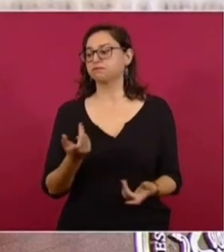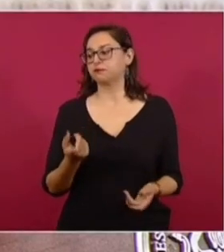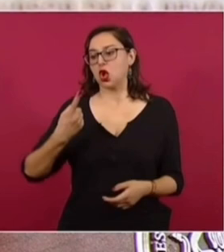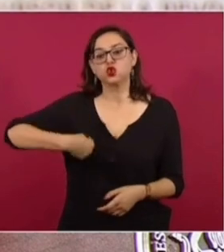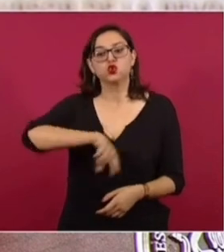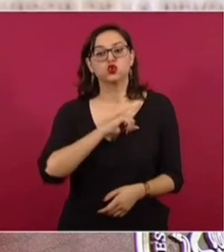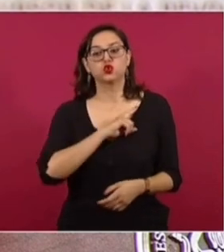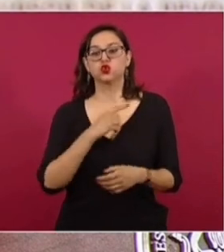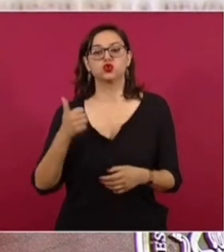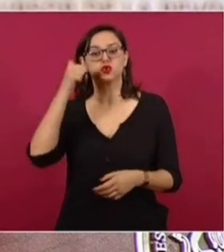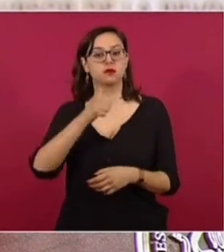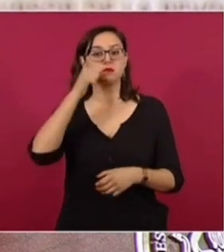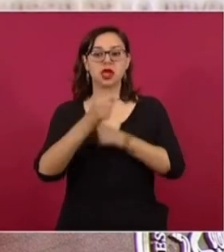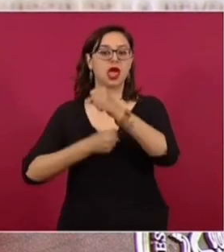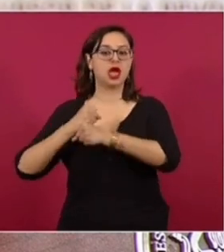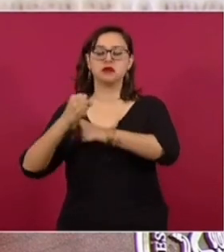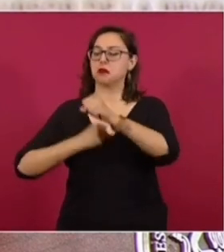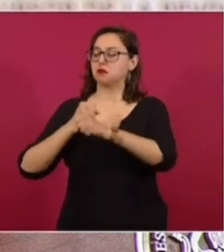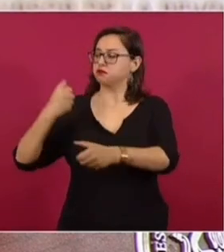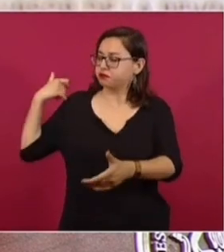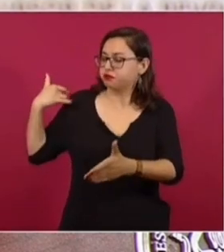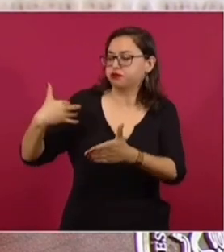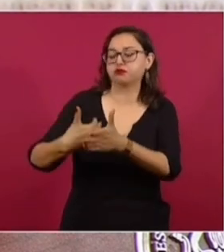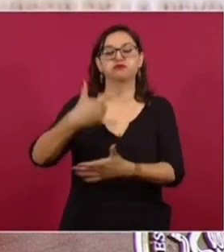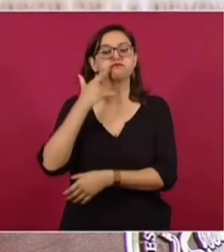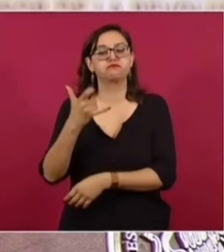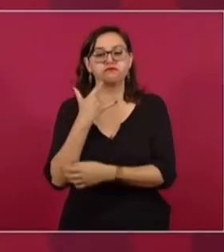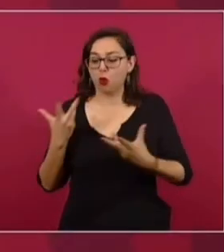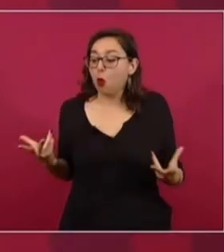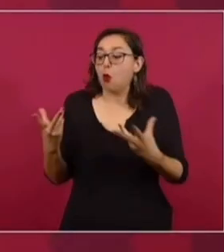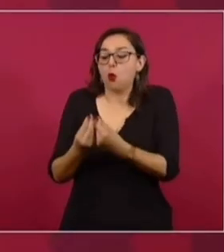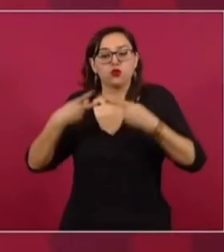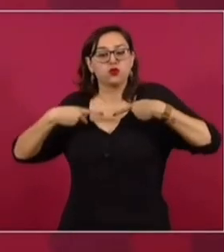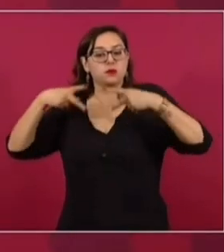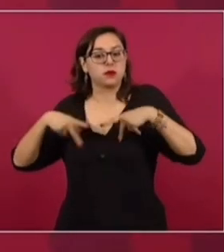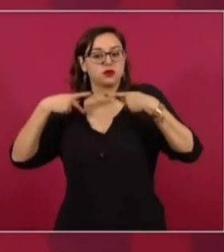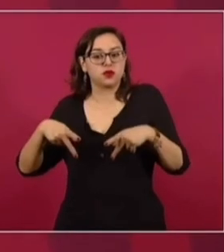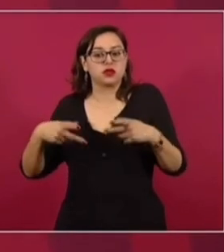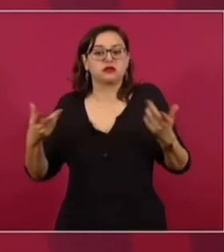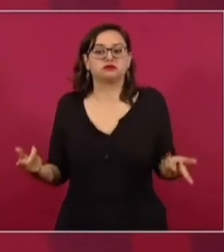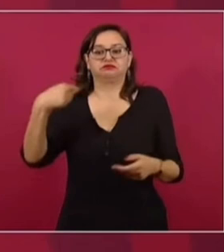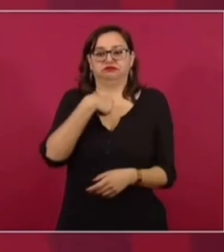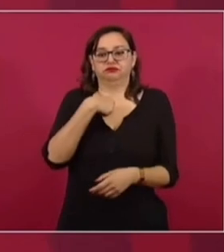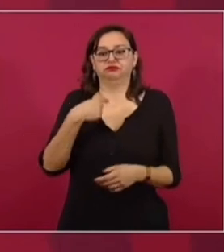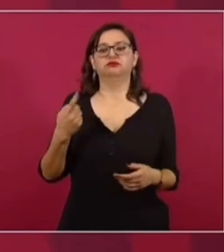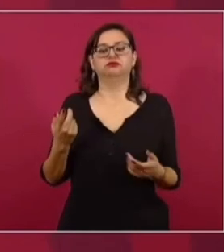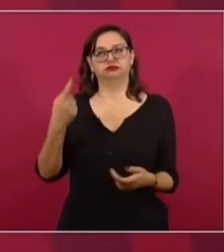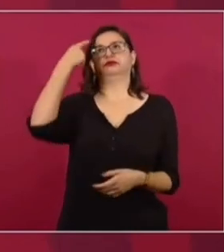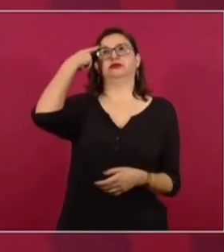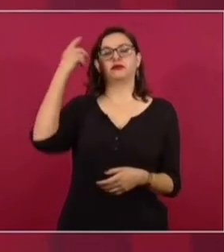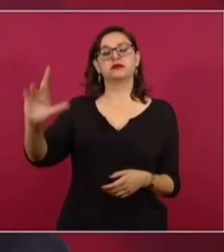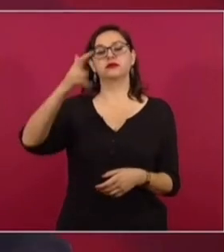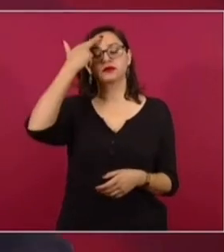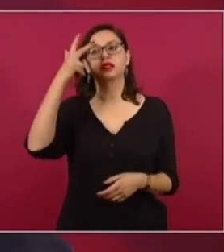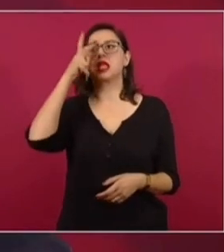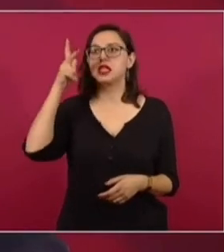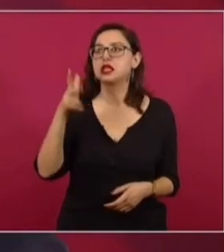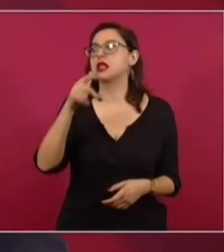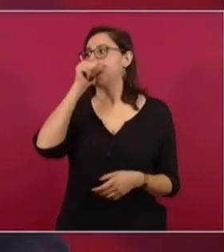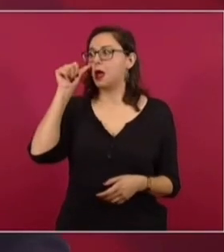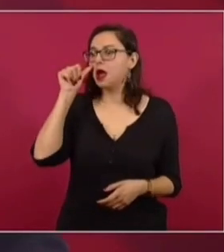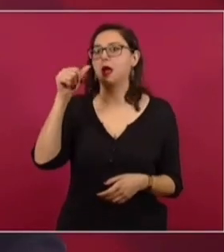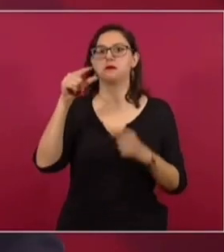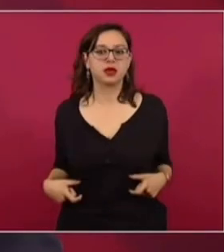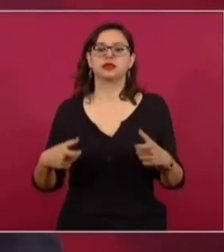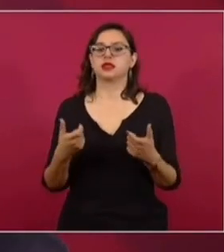Yo soy simpatizante de Hidalgo, de Morelos, de Juárez, de Villa, de Zapata,